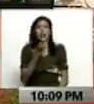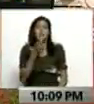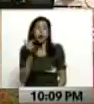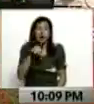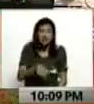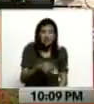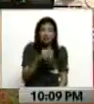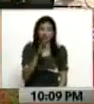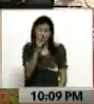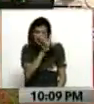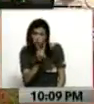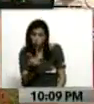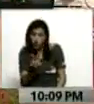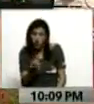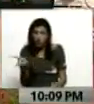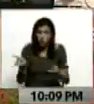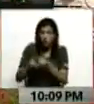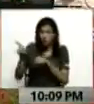Venezuela Ay